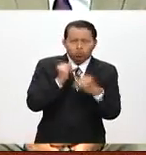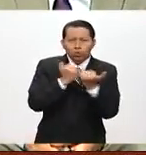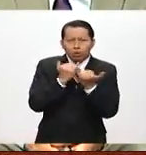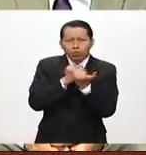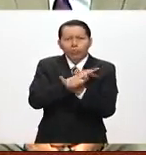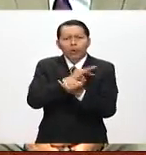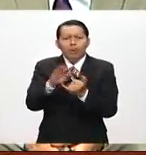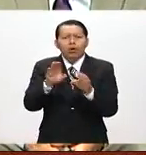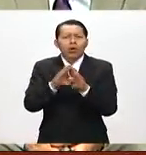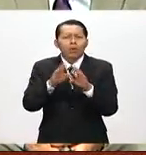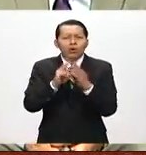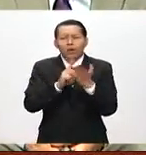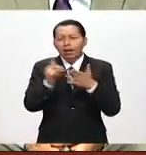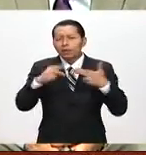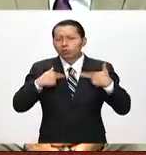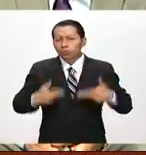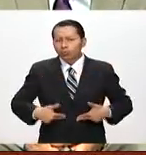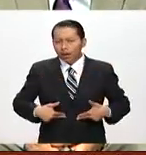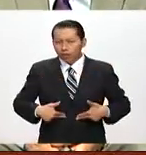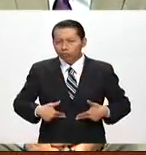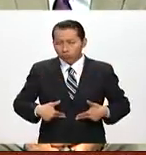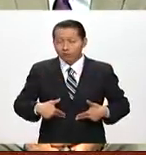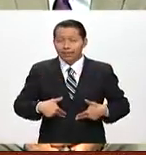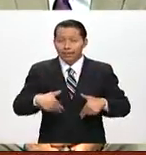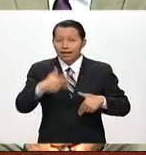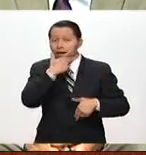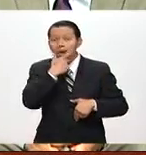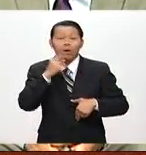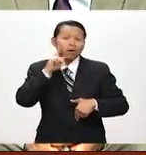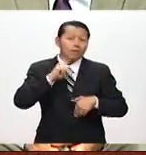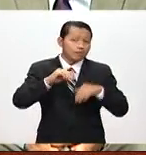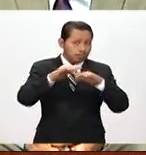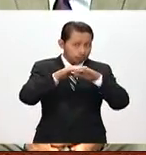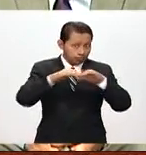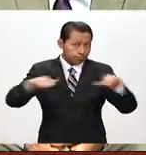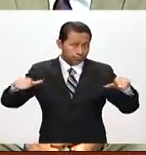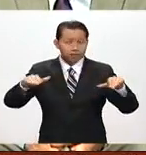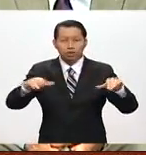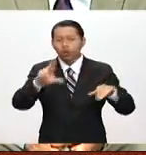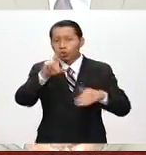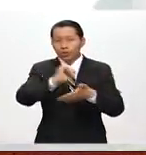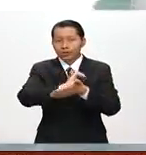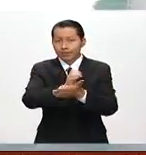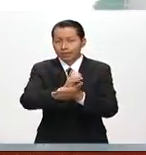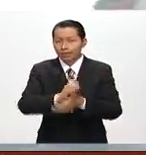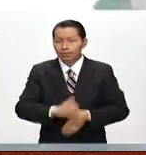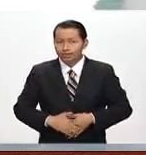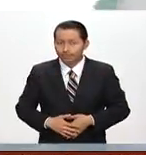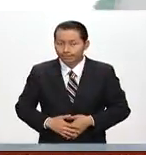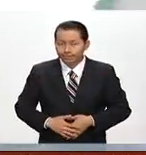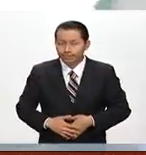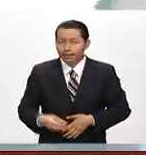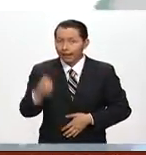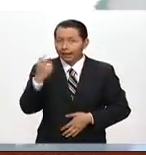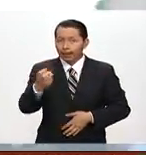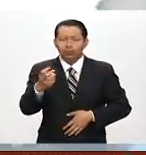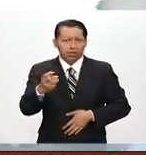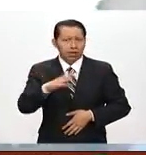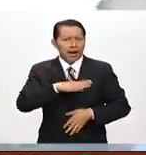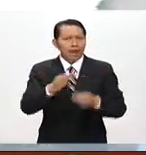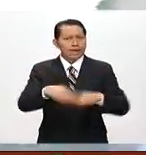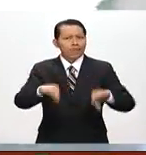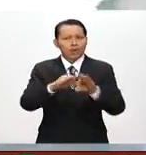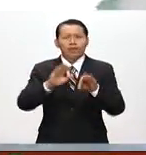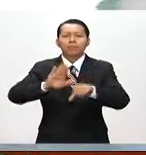materia de derechos humanos, género, igualdad y no discriminación. La medida cobra